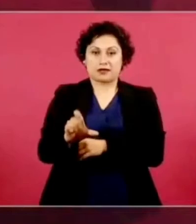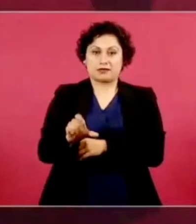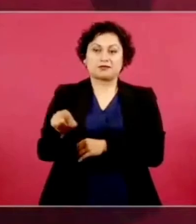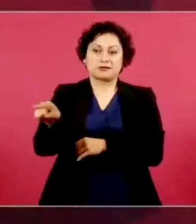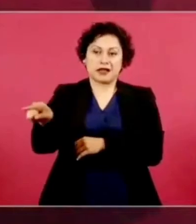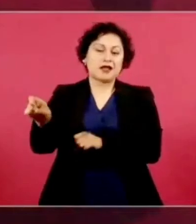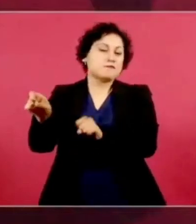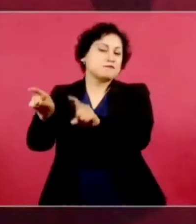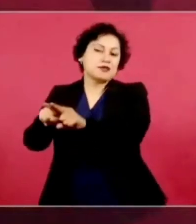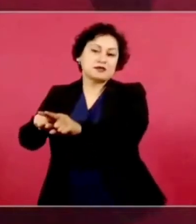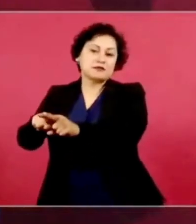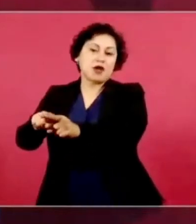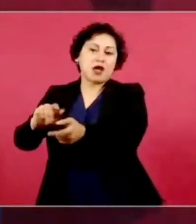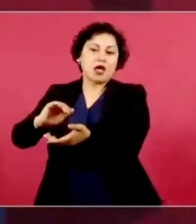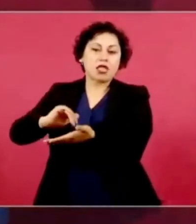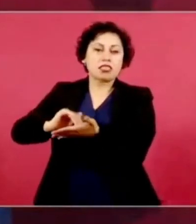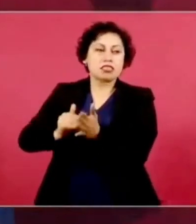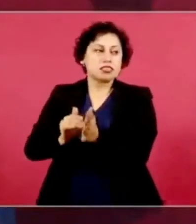Times